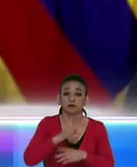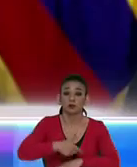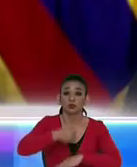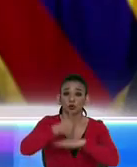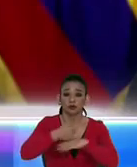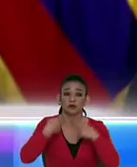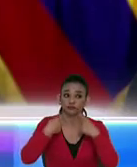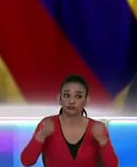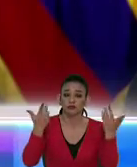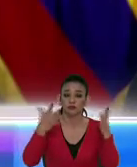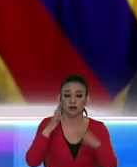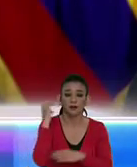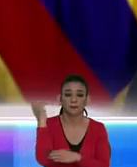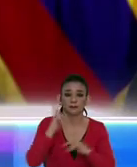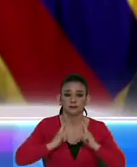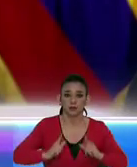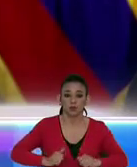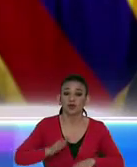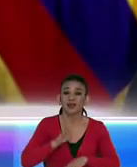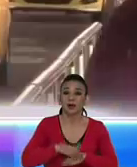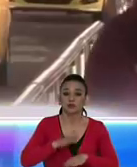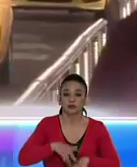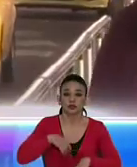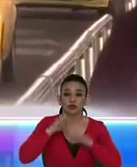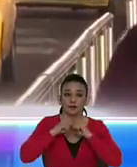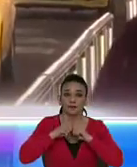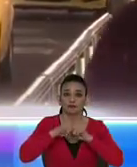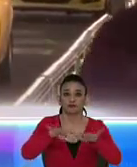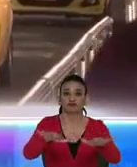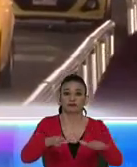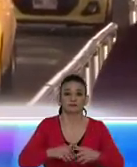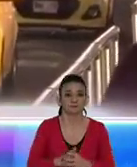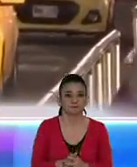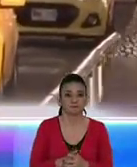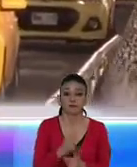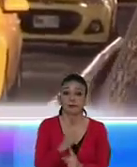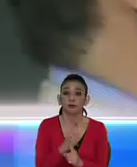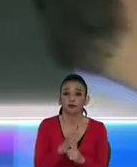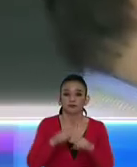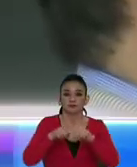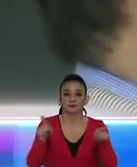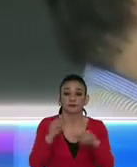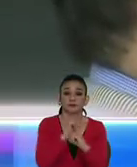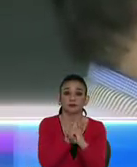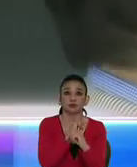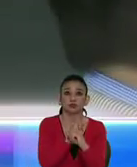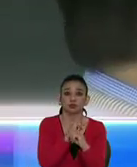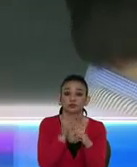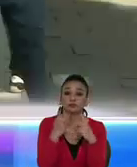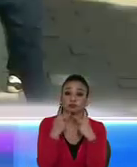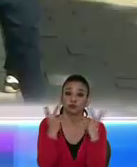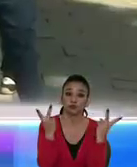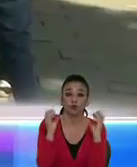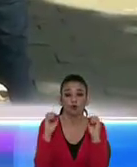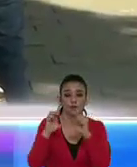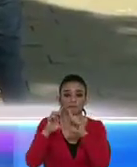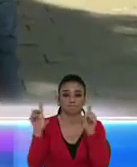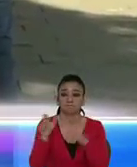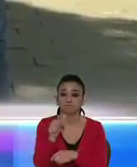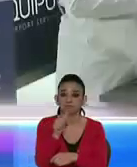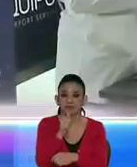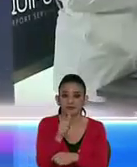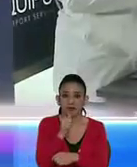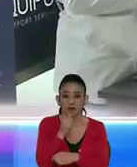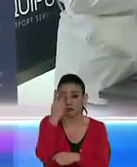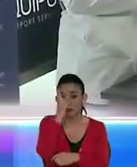emergencia sanitaria por efecto de la expansión del coronavirus. En consecuencia, diferentes instituciones de carácter público o privado, acogiéndose a la